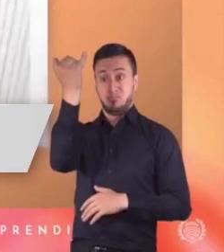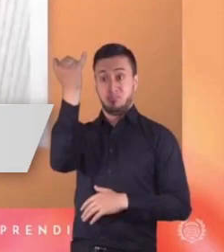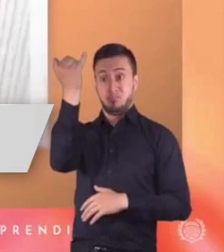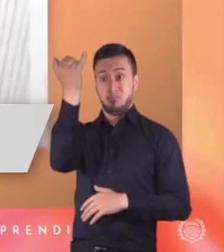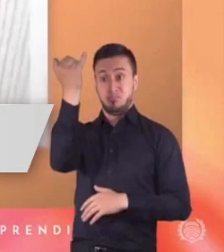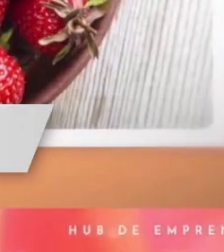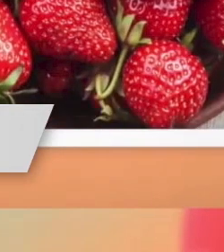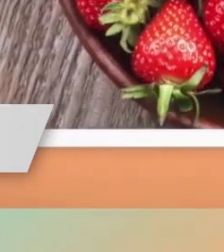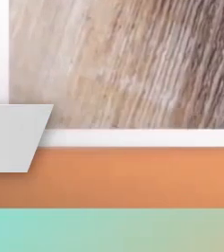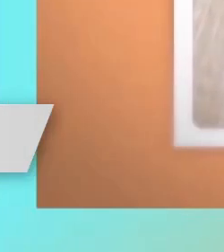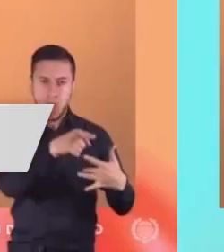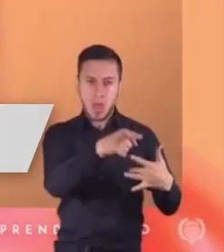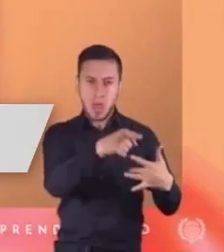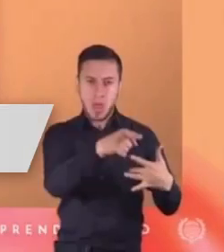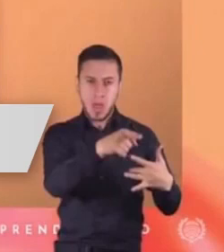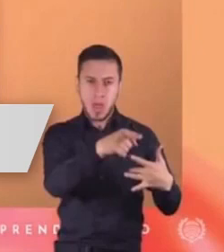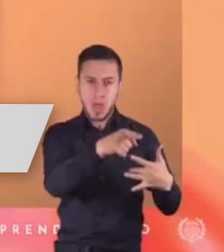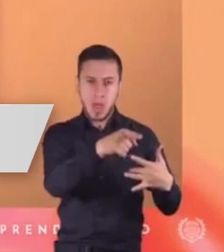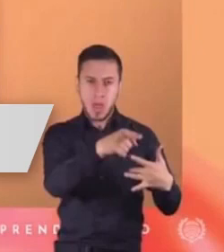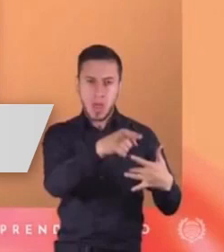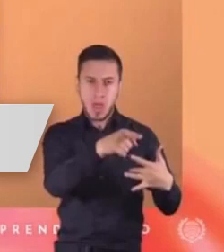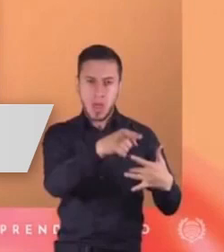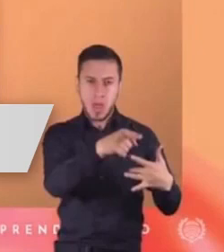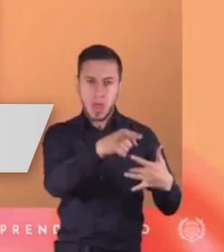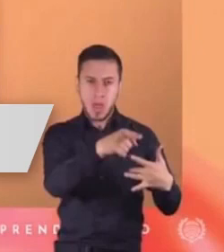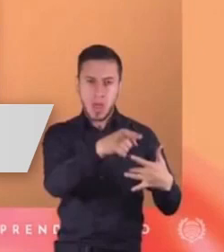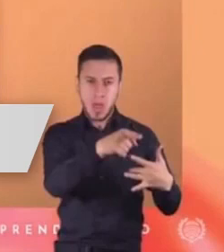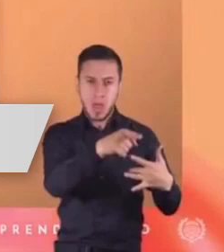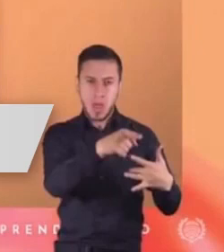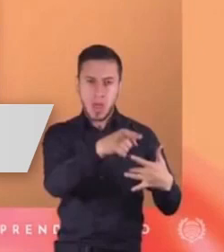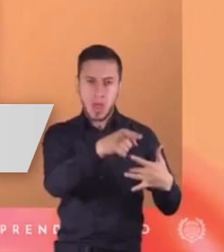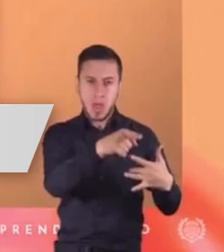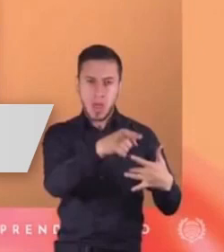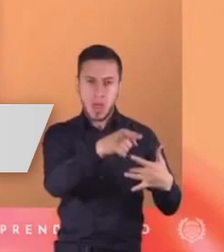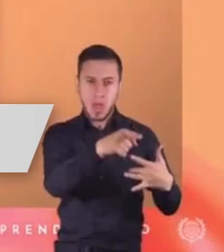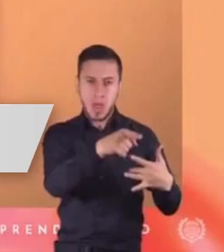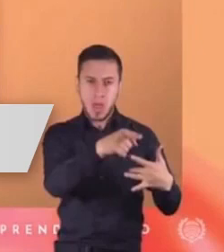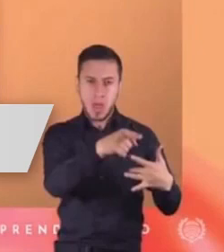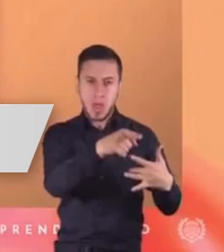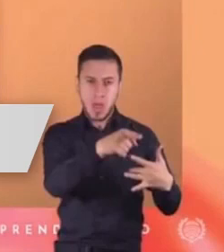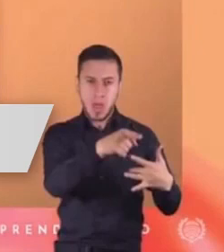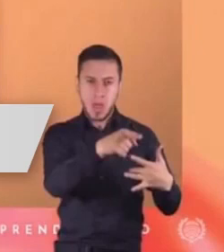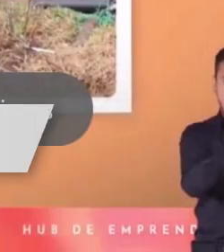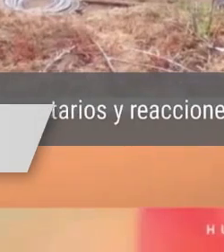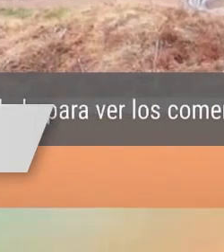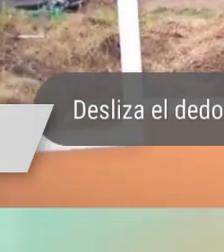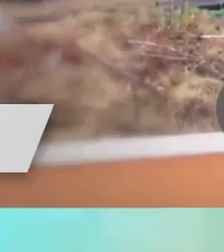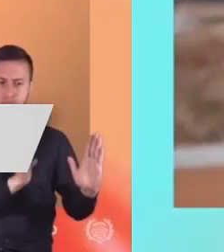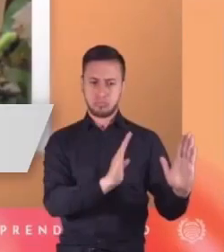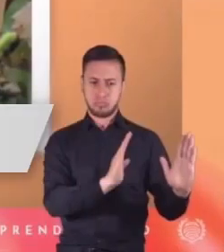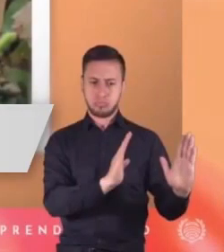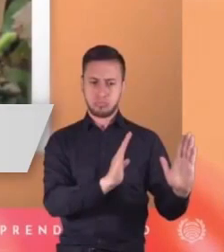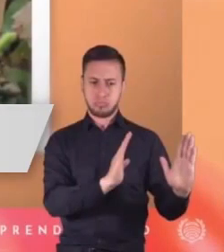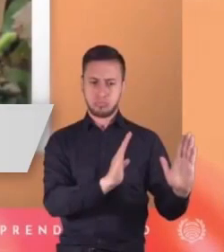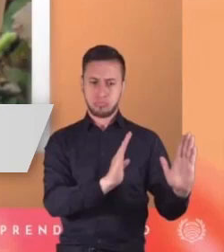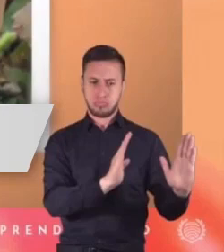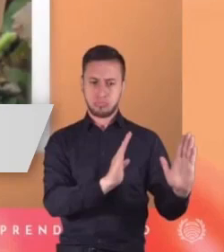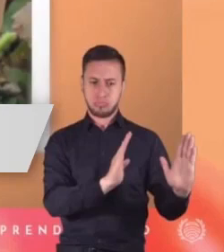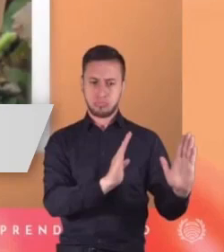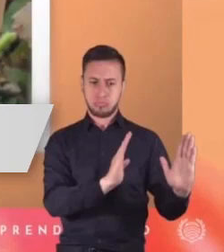rural. Nuevo Horizonte se crea con la finalidad de erradicar de manera voluntaria el cultivo de amapola presente en la